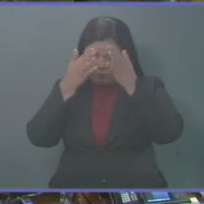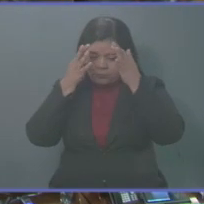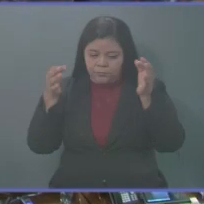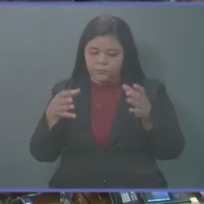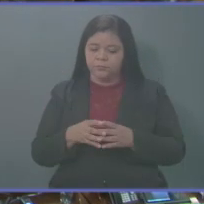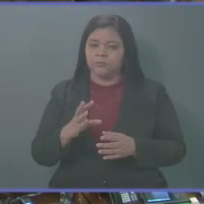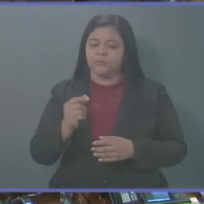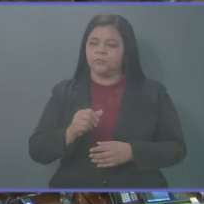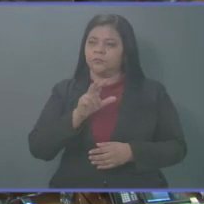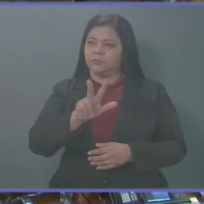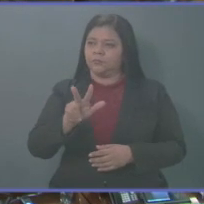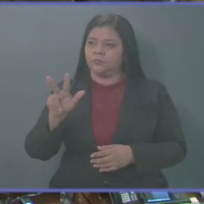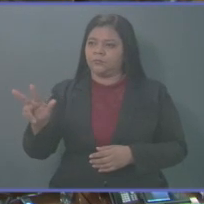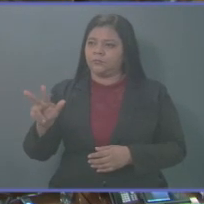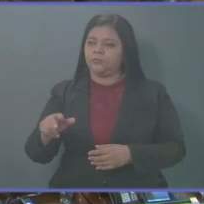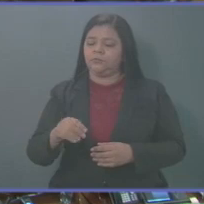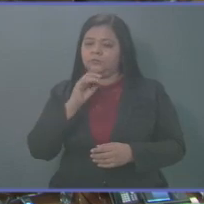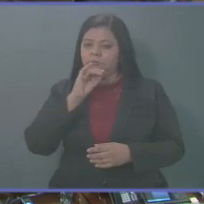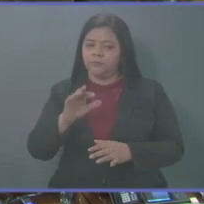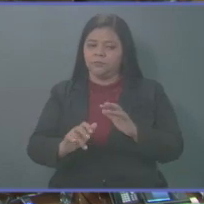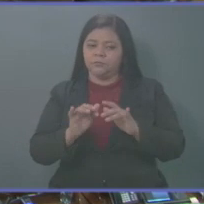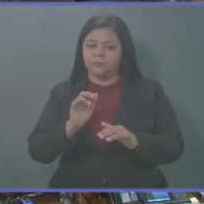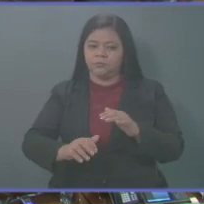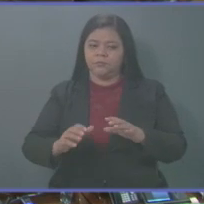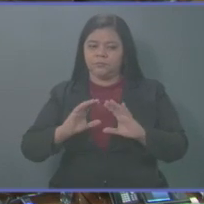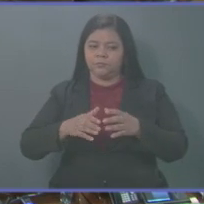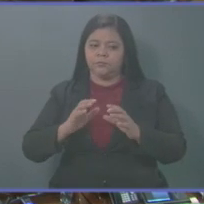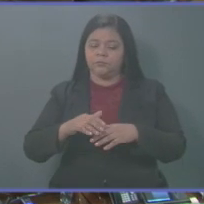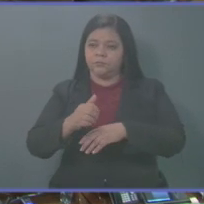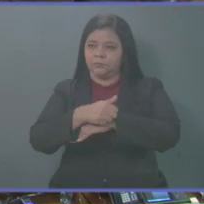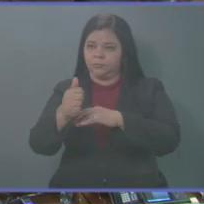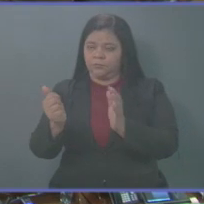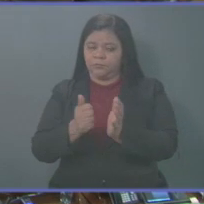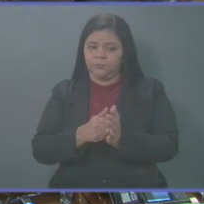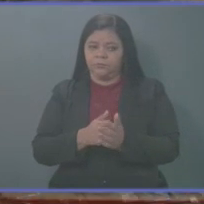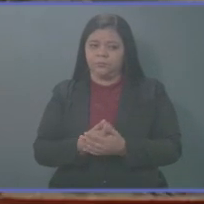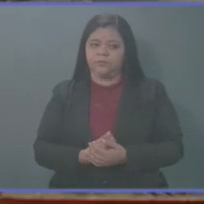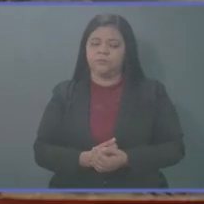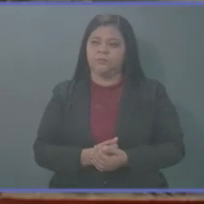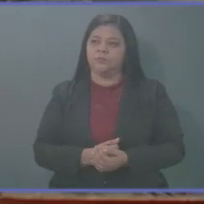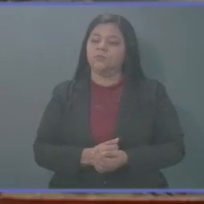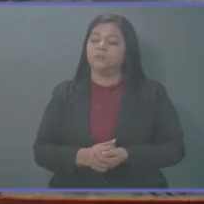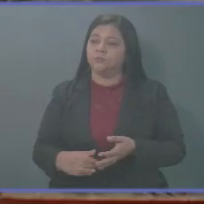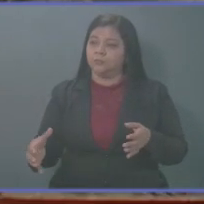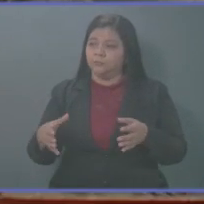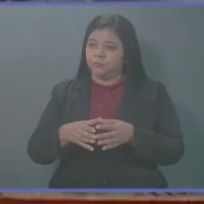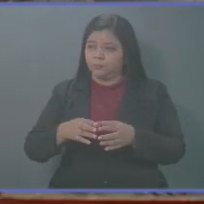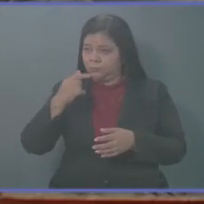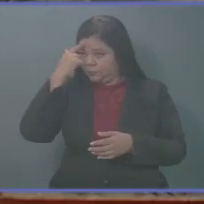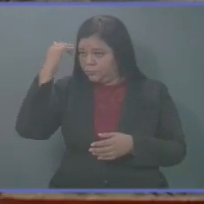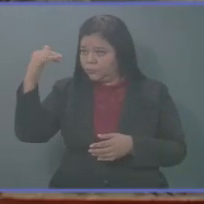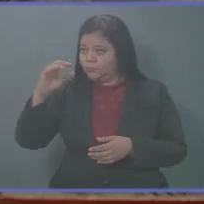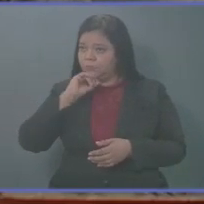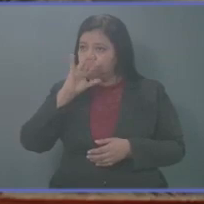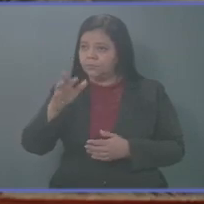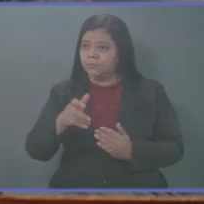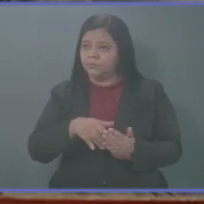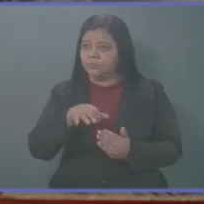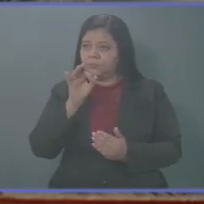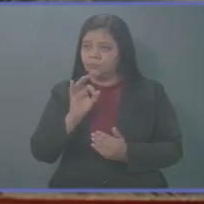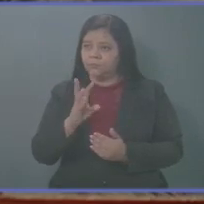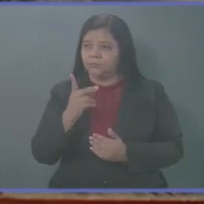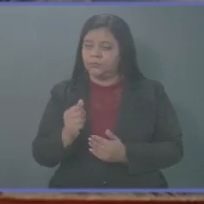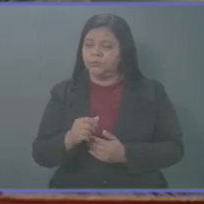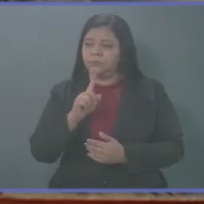Dictamen número 33, señores secretarios de la Asamblea Legislativa presentes. La Comisión Política se refiere al expediente